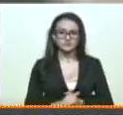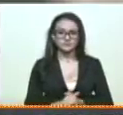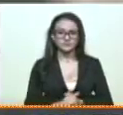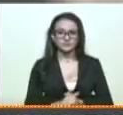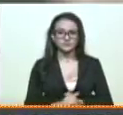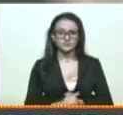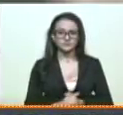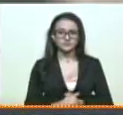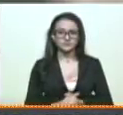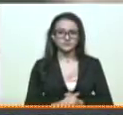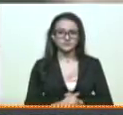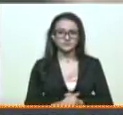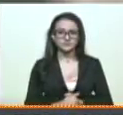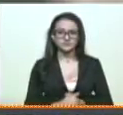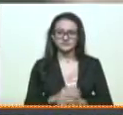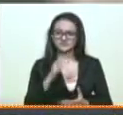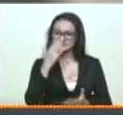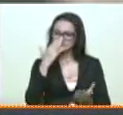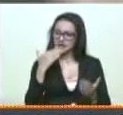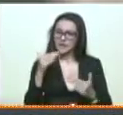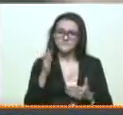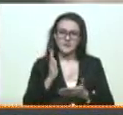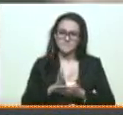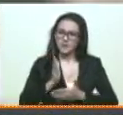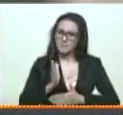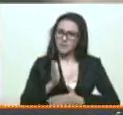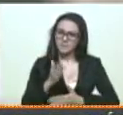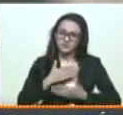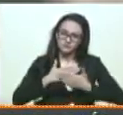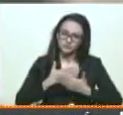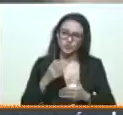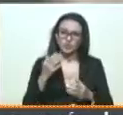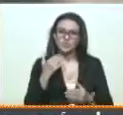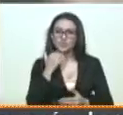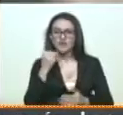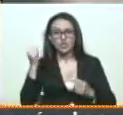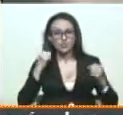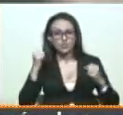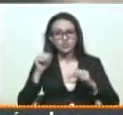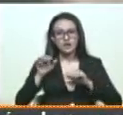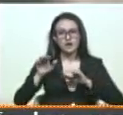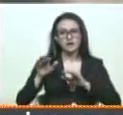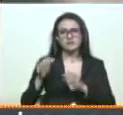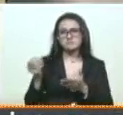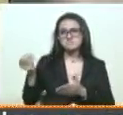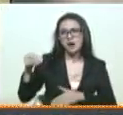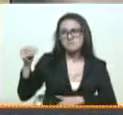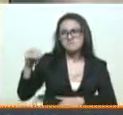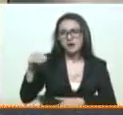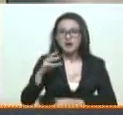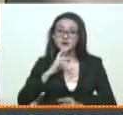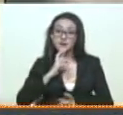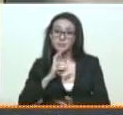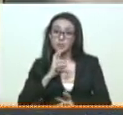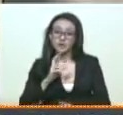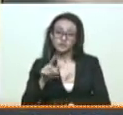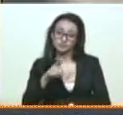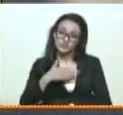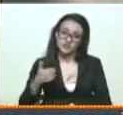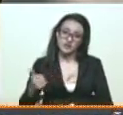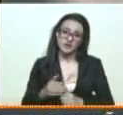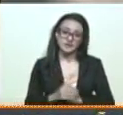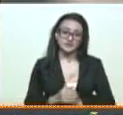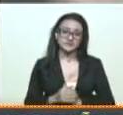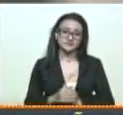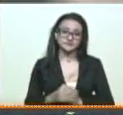nos ponemos siempre a la orden para cualquier duda, aporte, respuesta que requieran. Yo